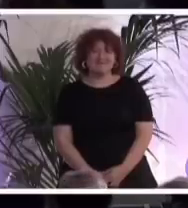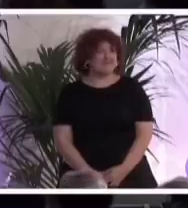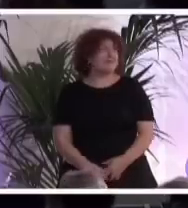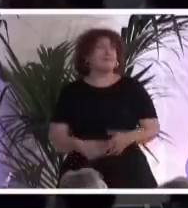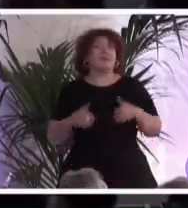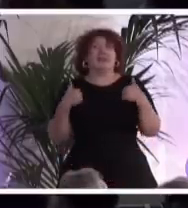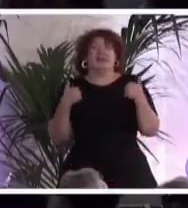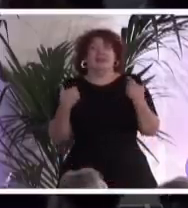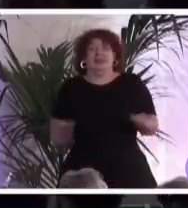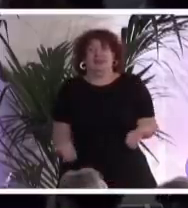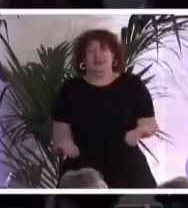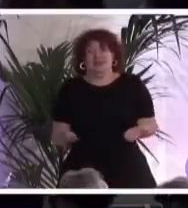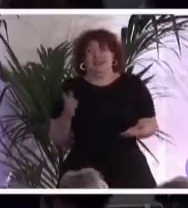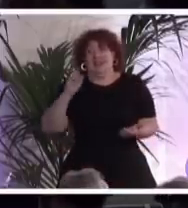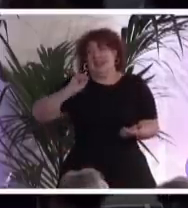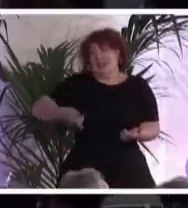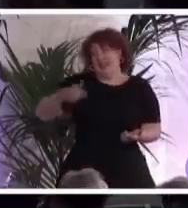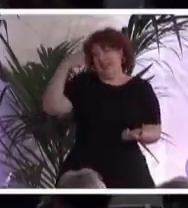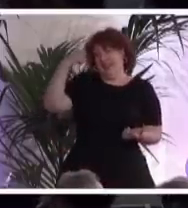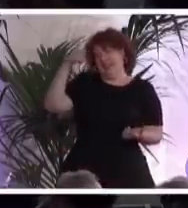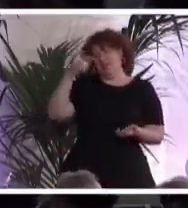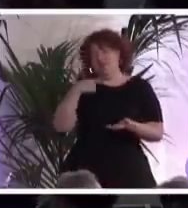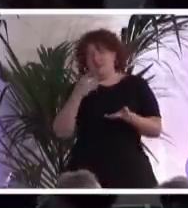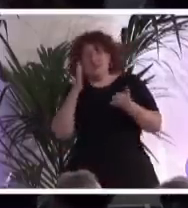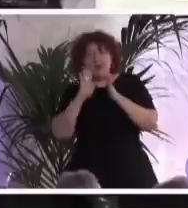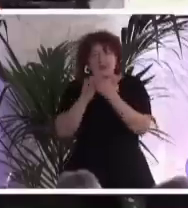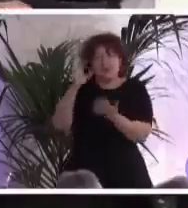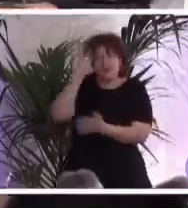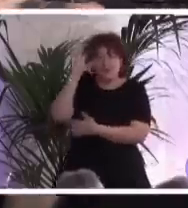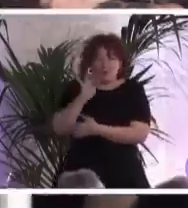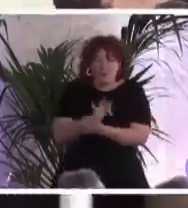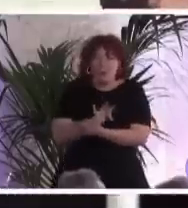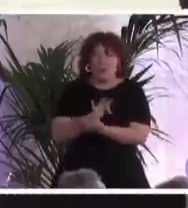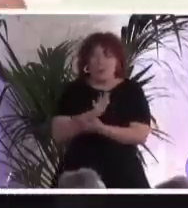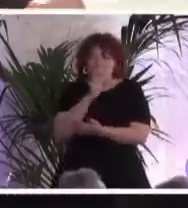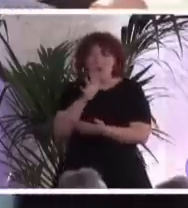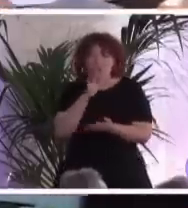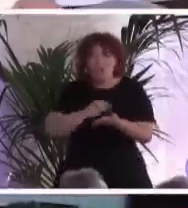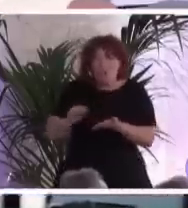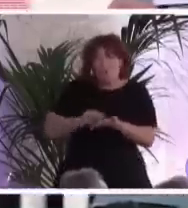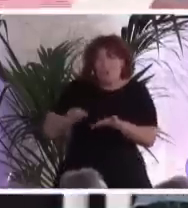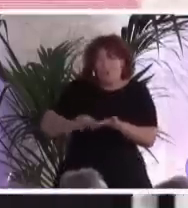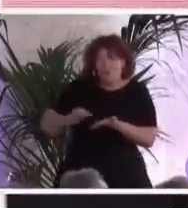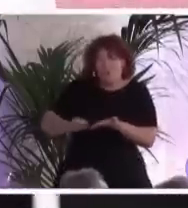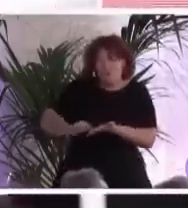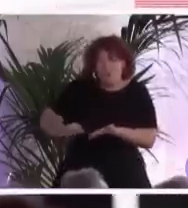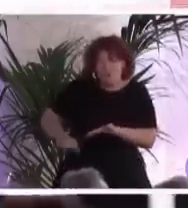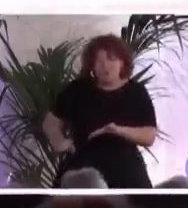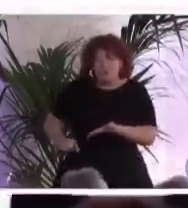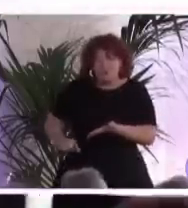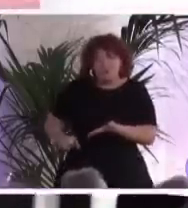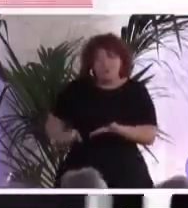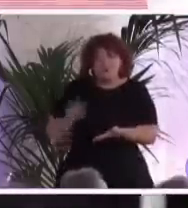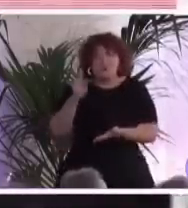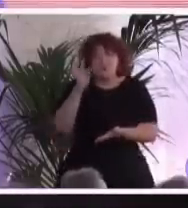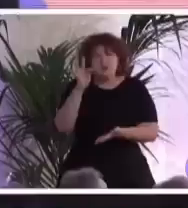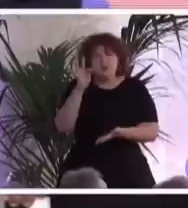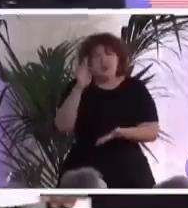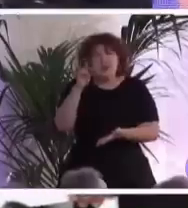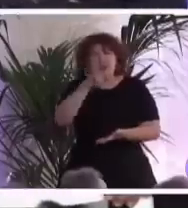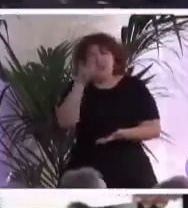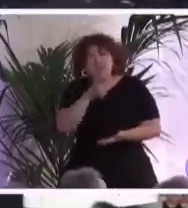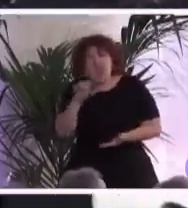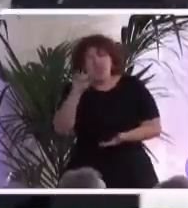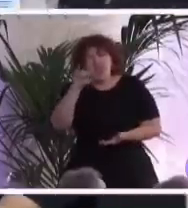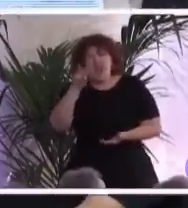entonces David Simon que está el hombre tomando notas flipando me pregunta y el Tomás Díaz Ayuso este